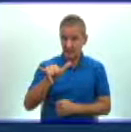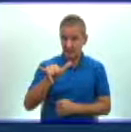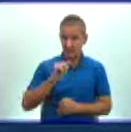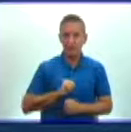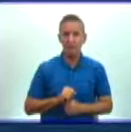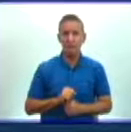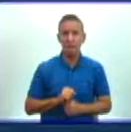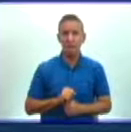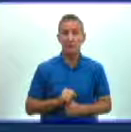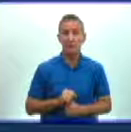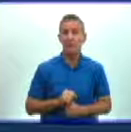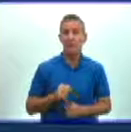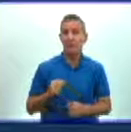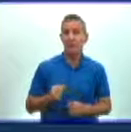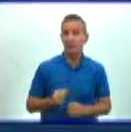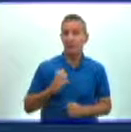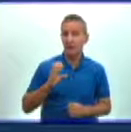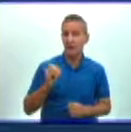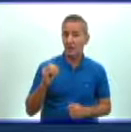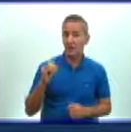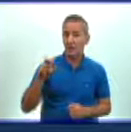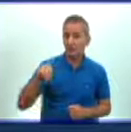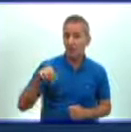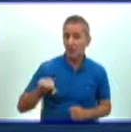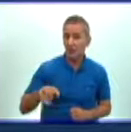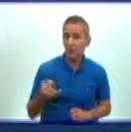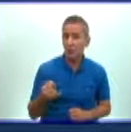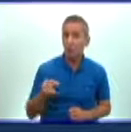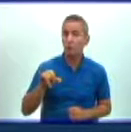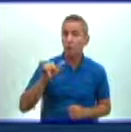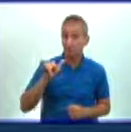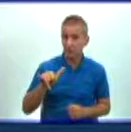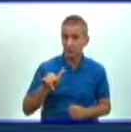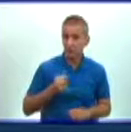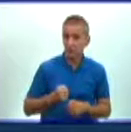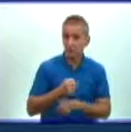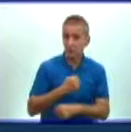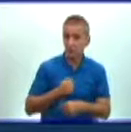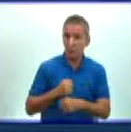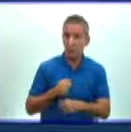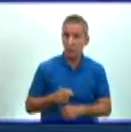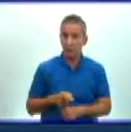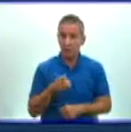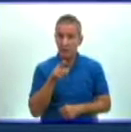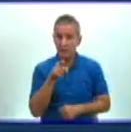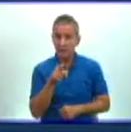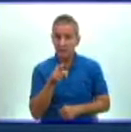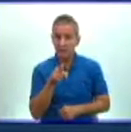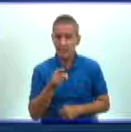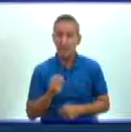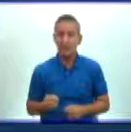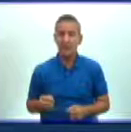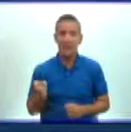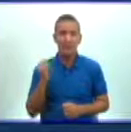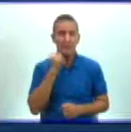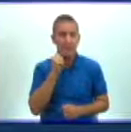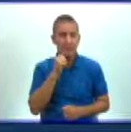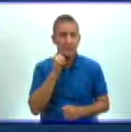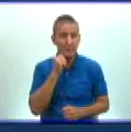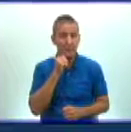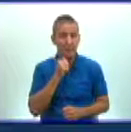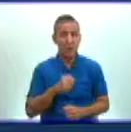Que la conjunción y se utiliza para indicar adición o suma de ideas.